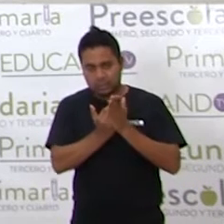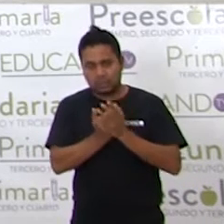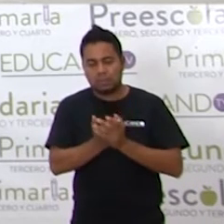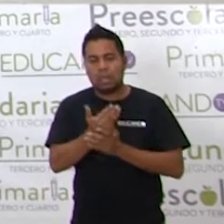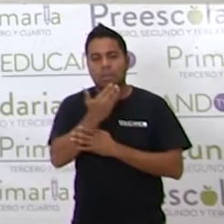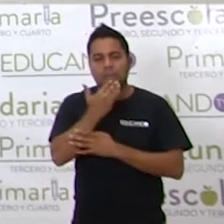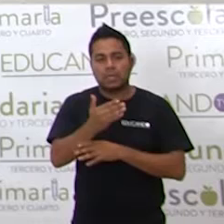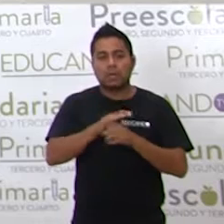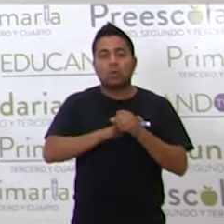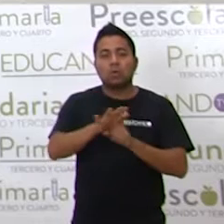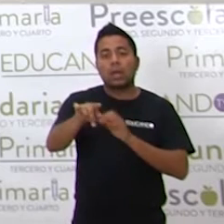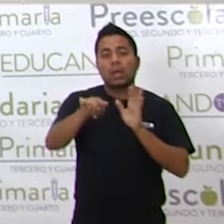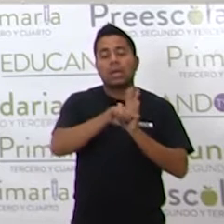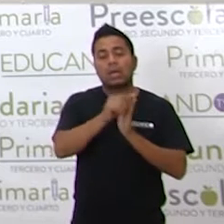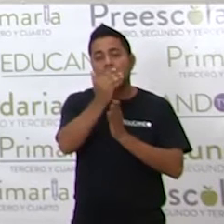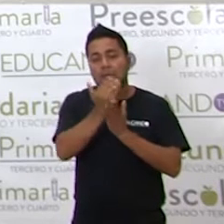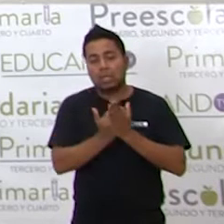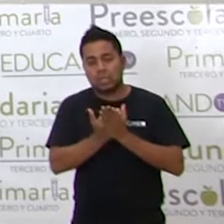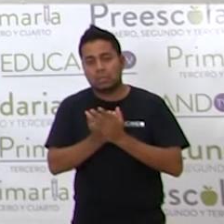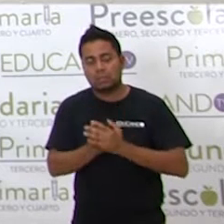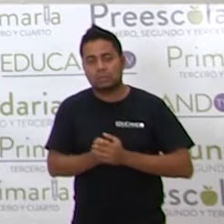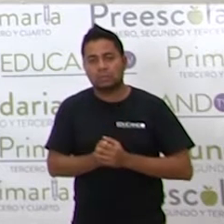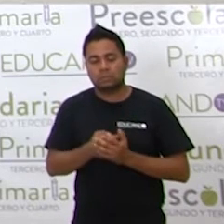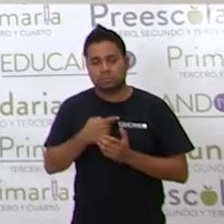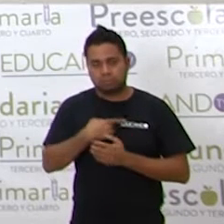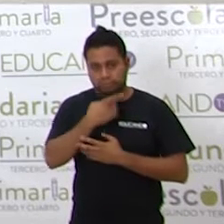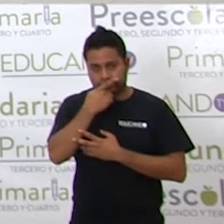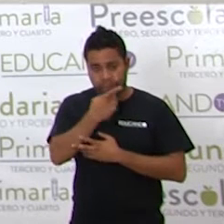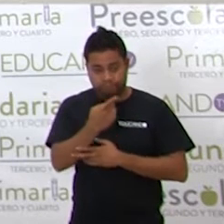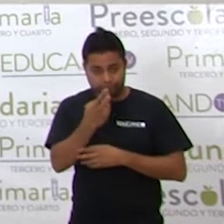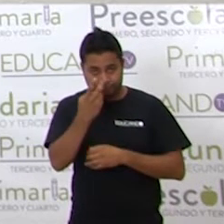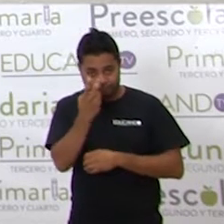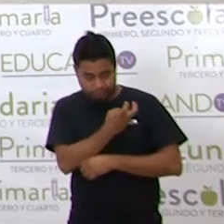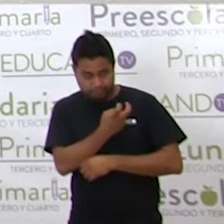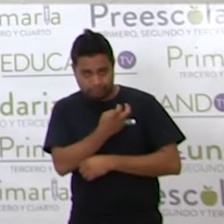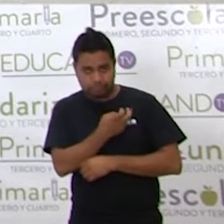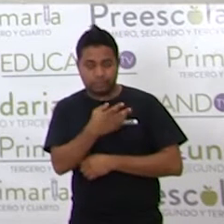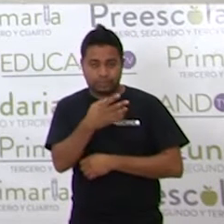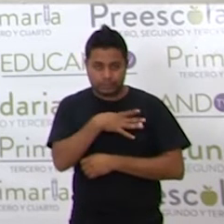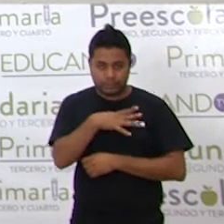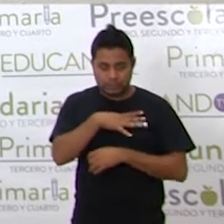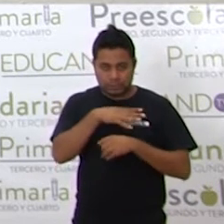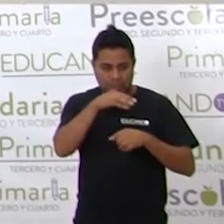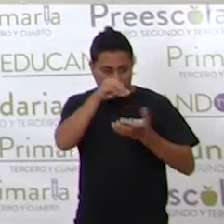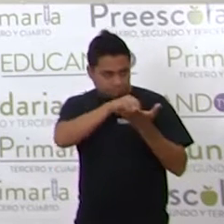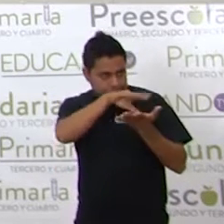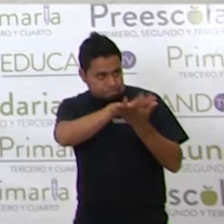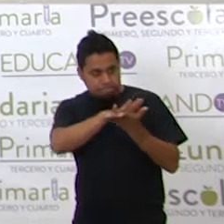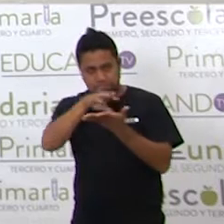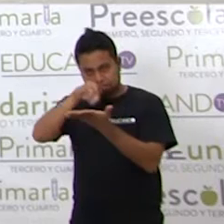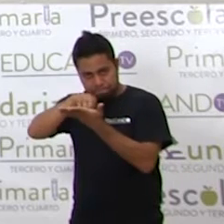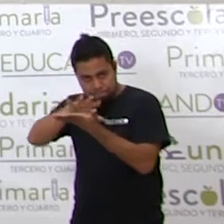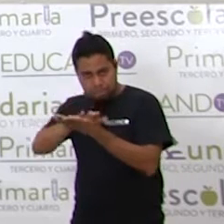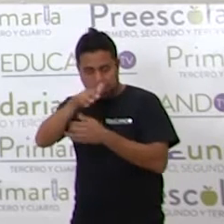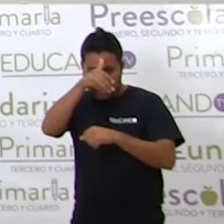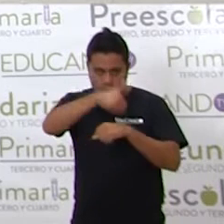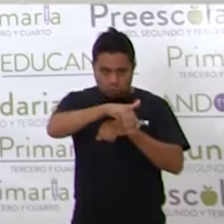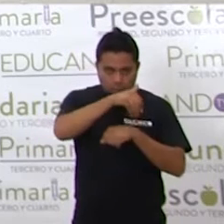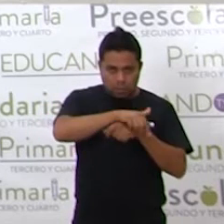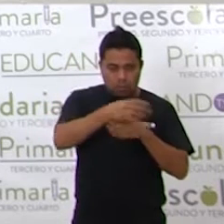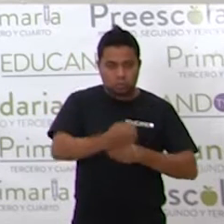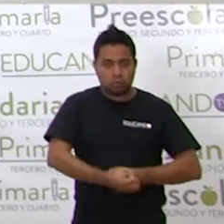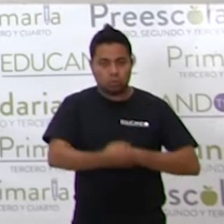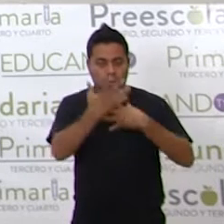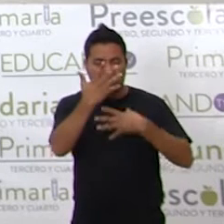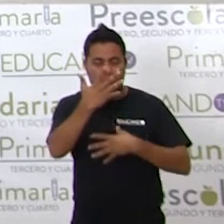a restar? Te decía que en todo esto vamos a encontrar los datos. ¿Cuánto dinero